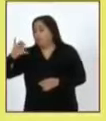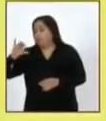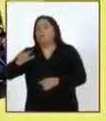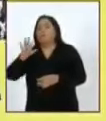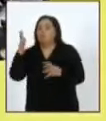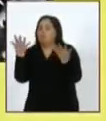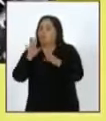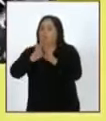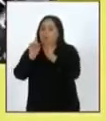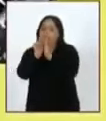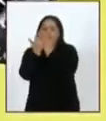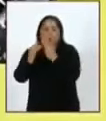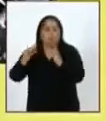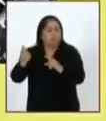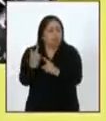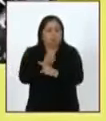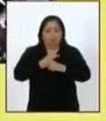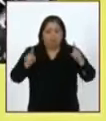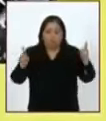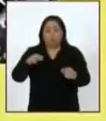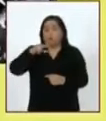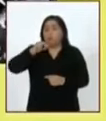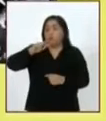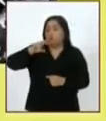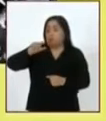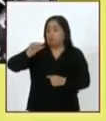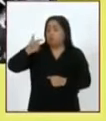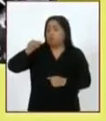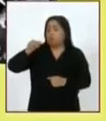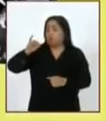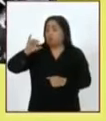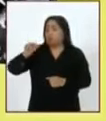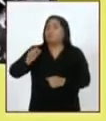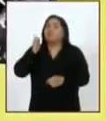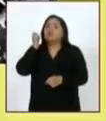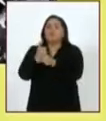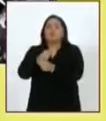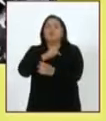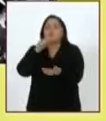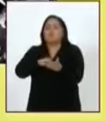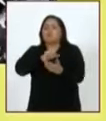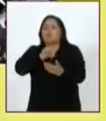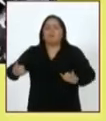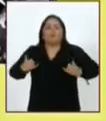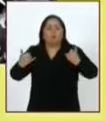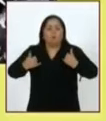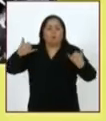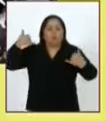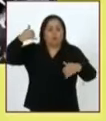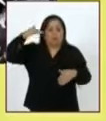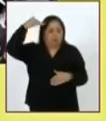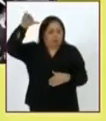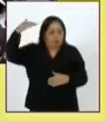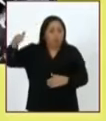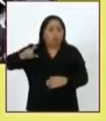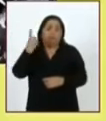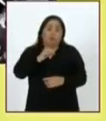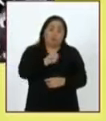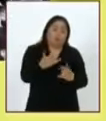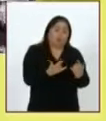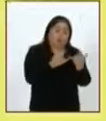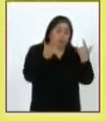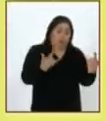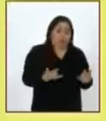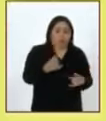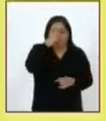libro. Las novelas gráficas están dirigidas principalmente a jóvenes y adultos, mientras que las historietas